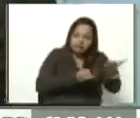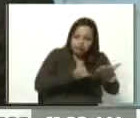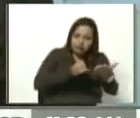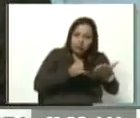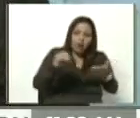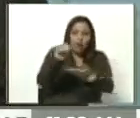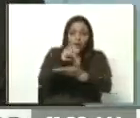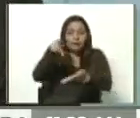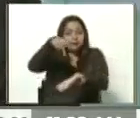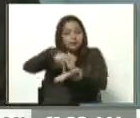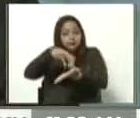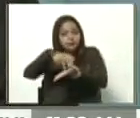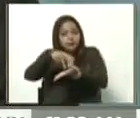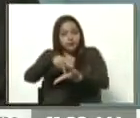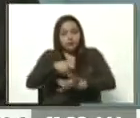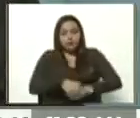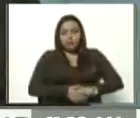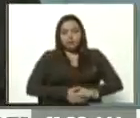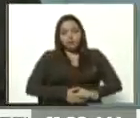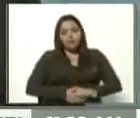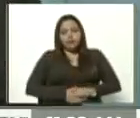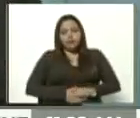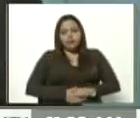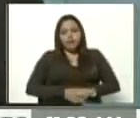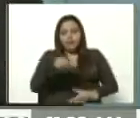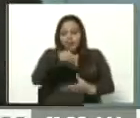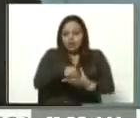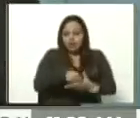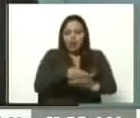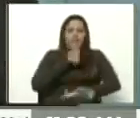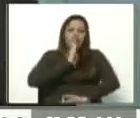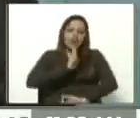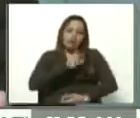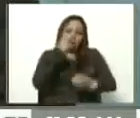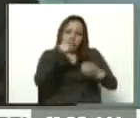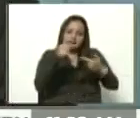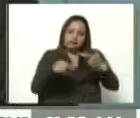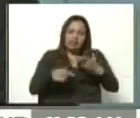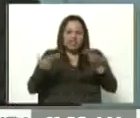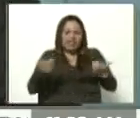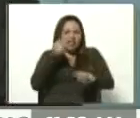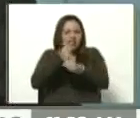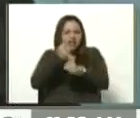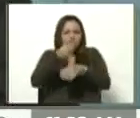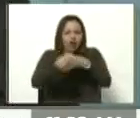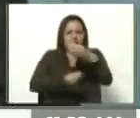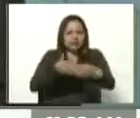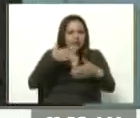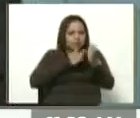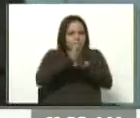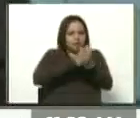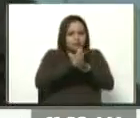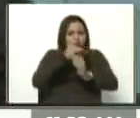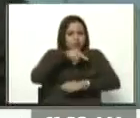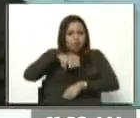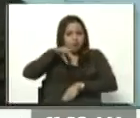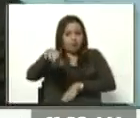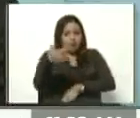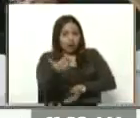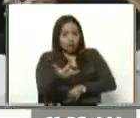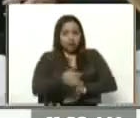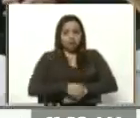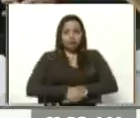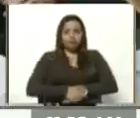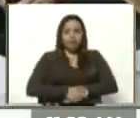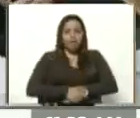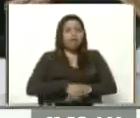y participación en entidades financieras, ¿no? ¿Qué papel juega el emprendimiento de nuestro país en este momento? Bueno, es fundamental